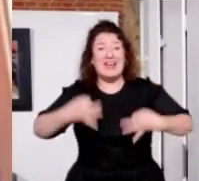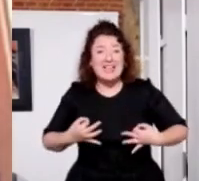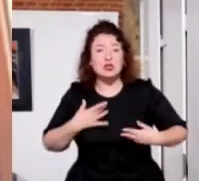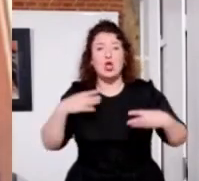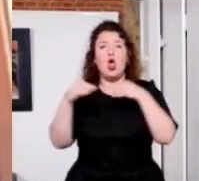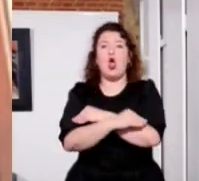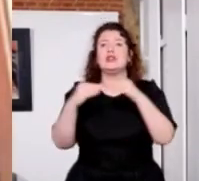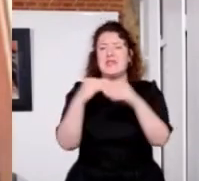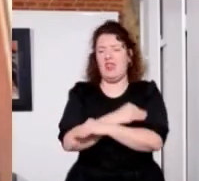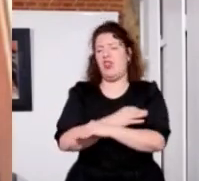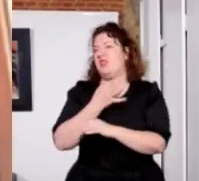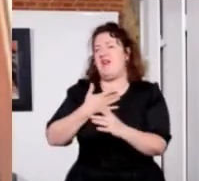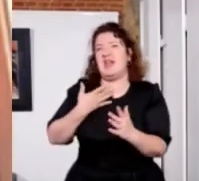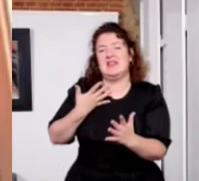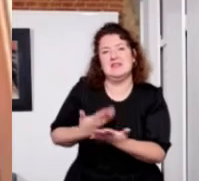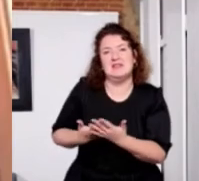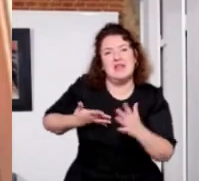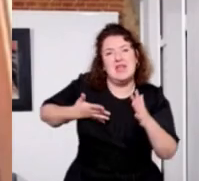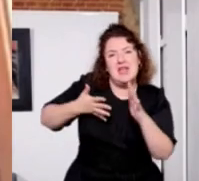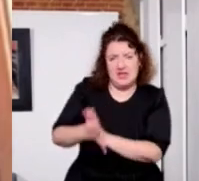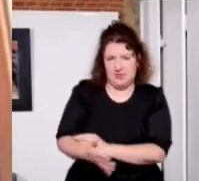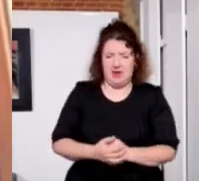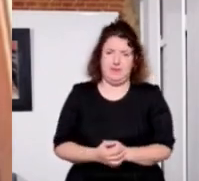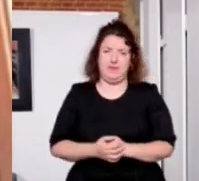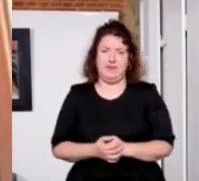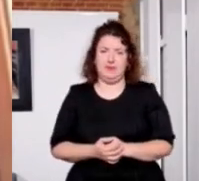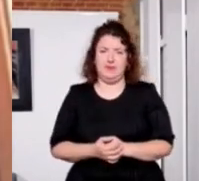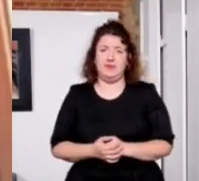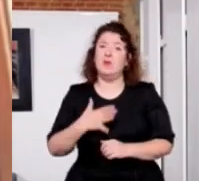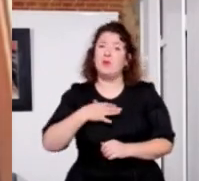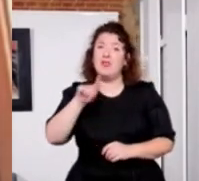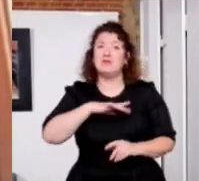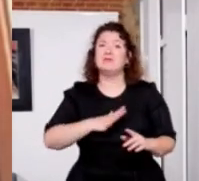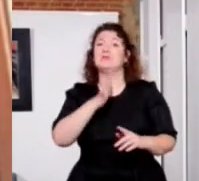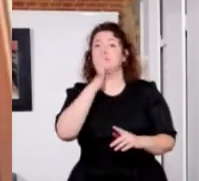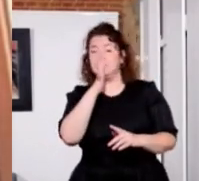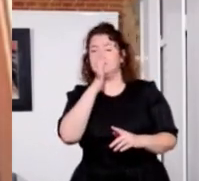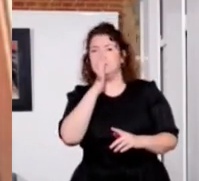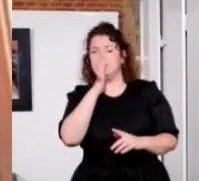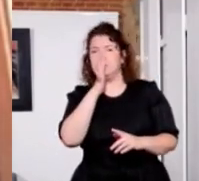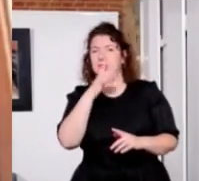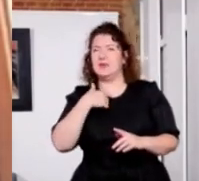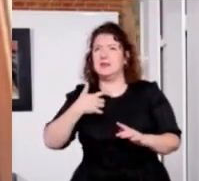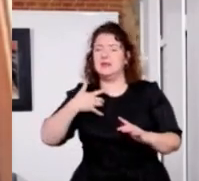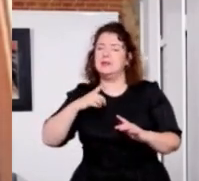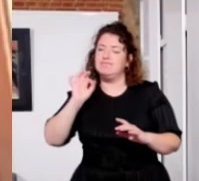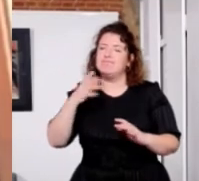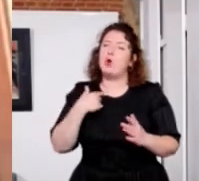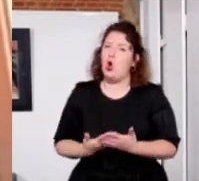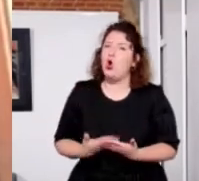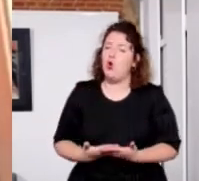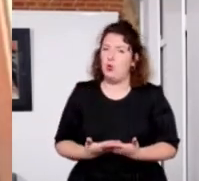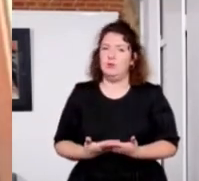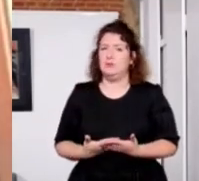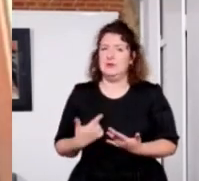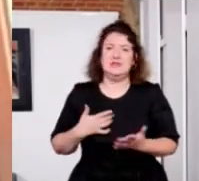contradicciones para ganarnos la confianza de que hasta nuestros errores tienen justificación. Porque no teníamos todo el tiempo del mundo